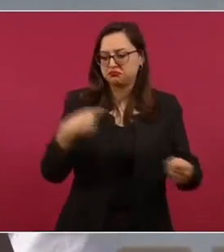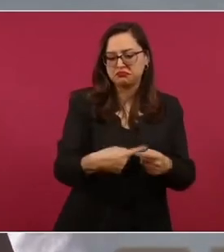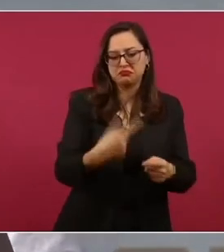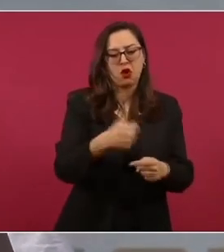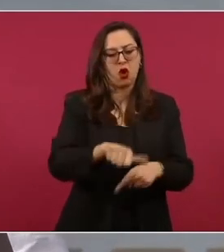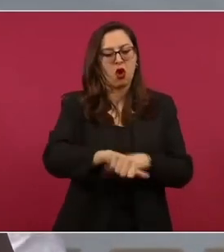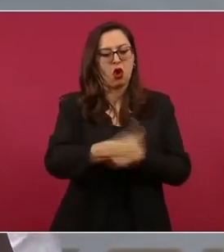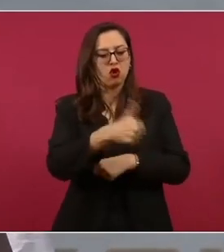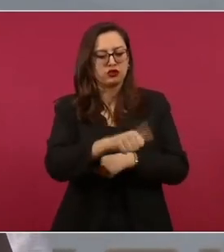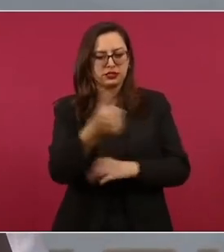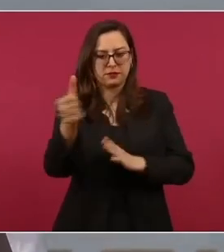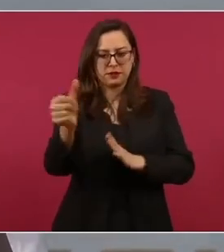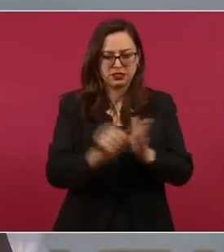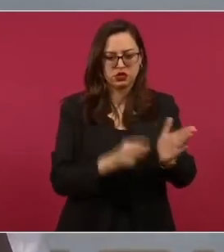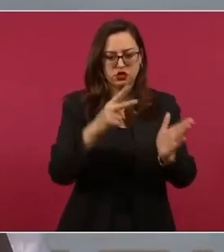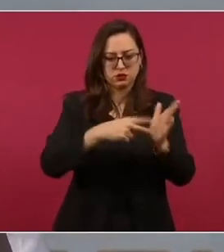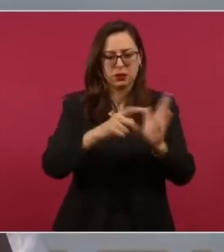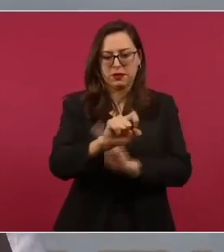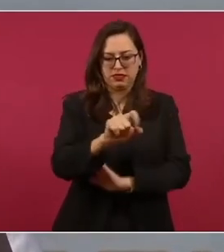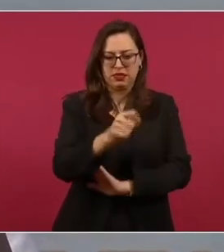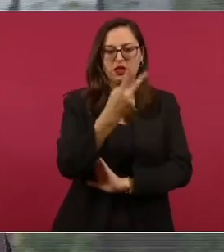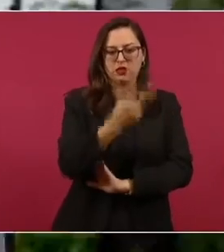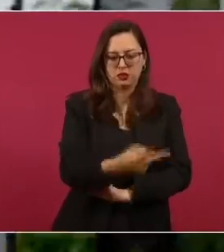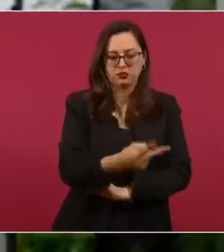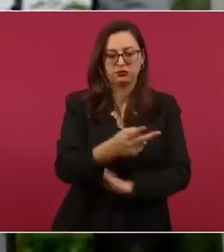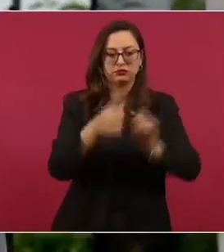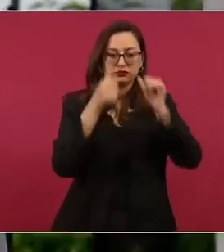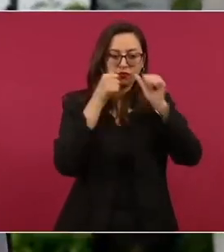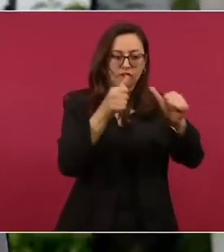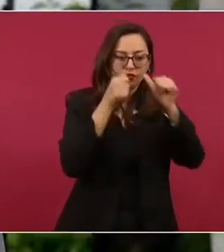11 meses del año a